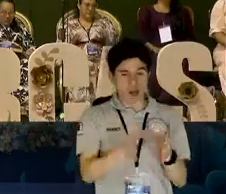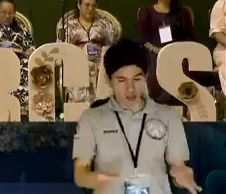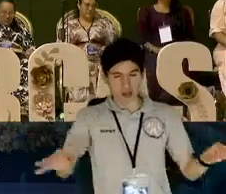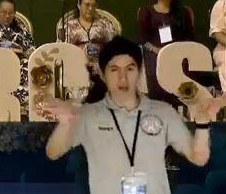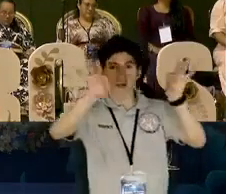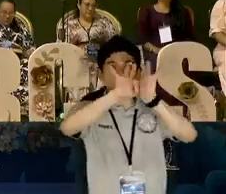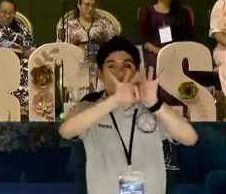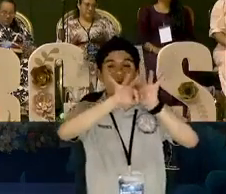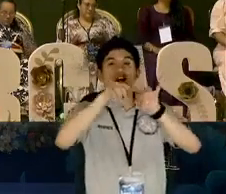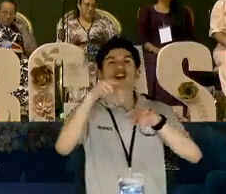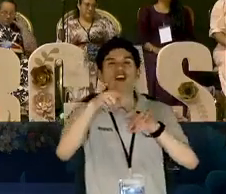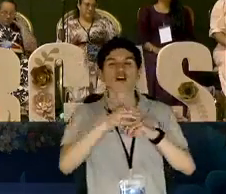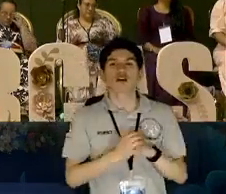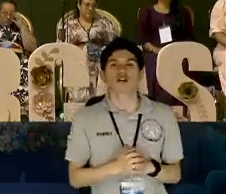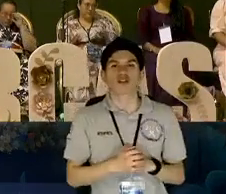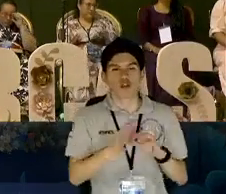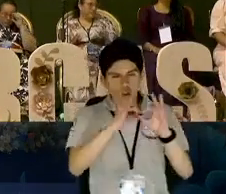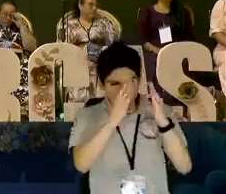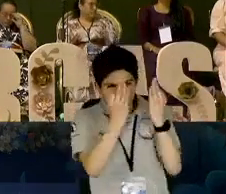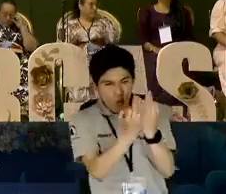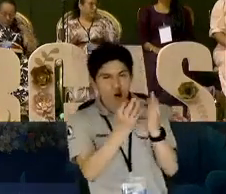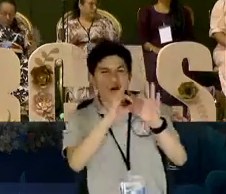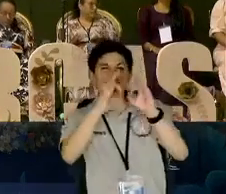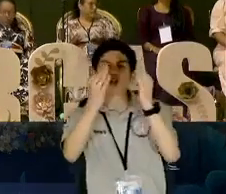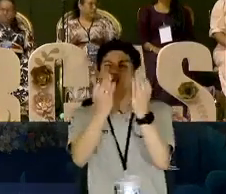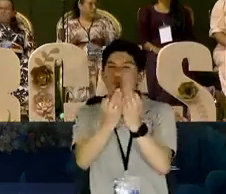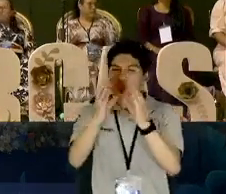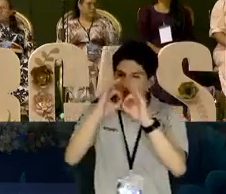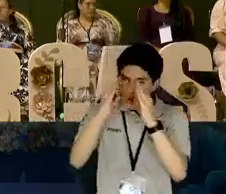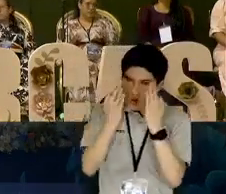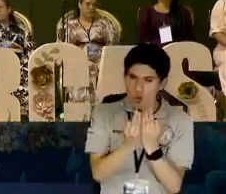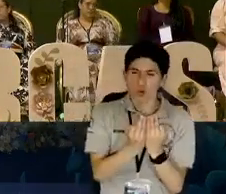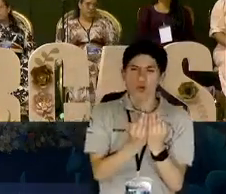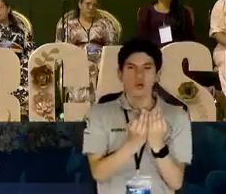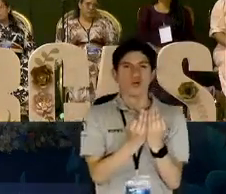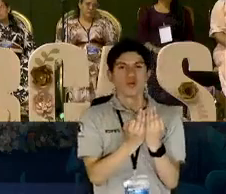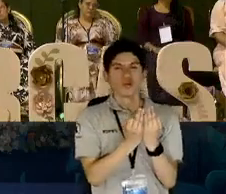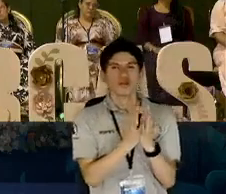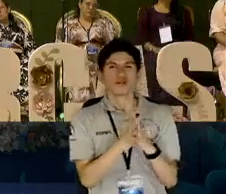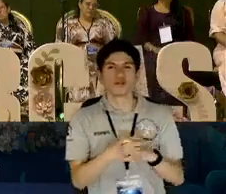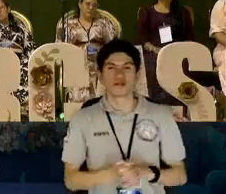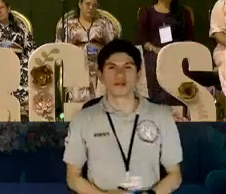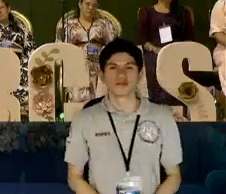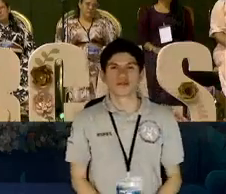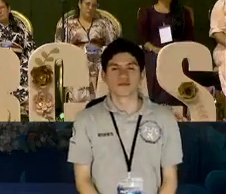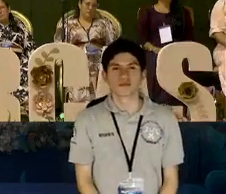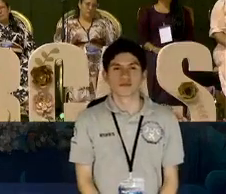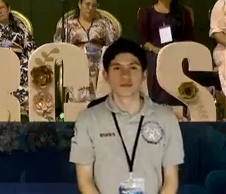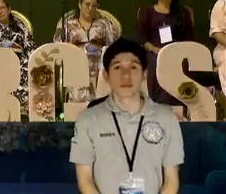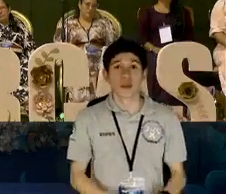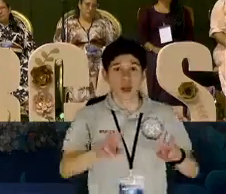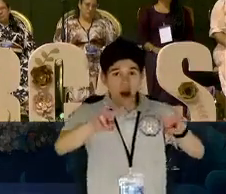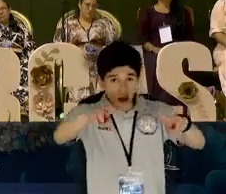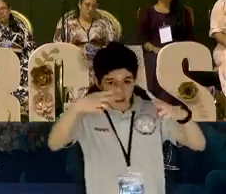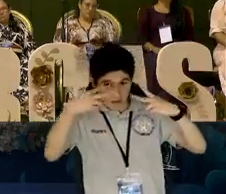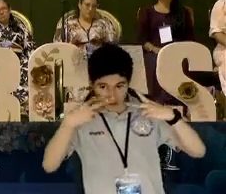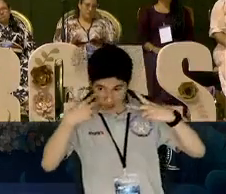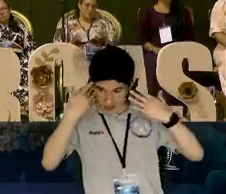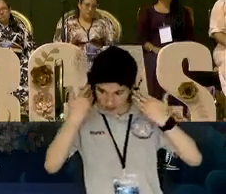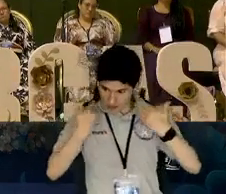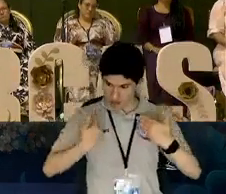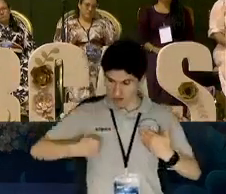Cuando los tuyos y los míos ven que en ti y en mí hay algo